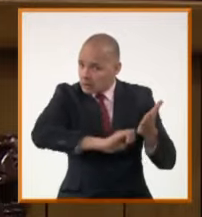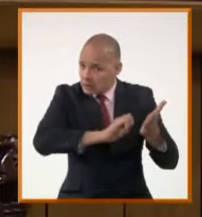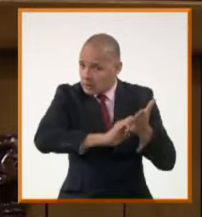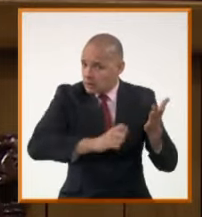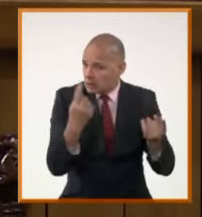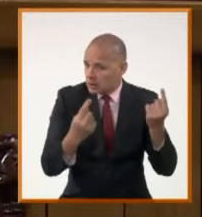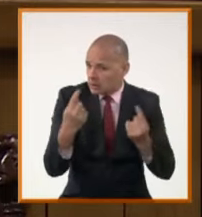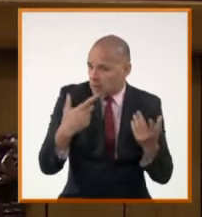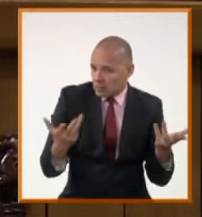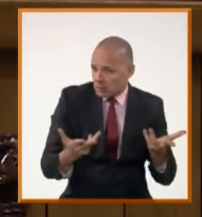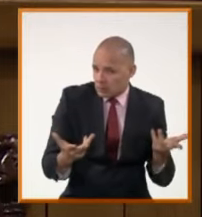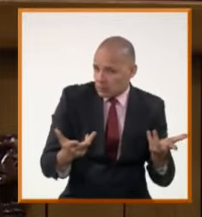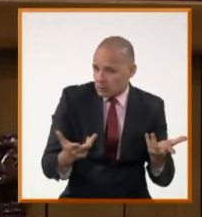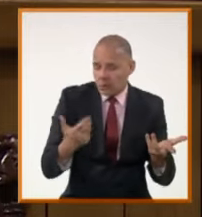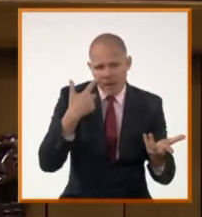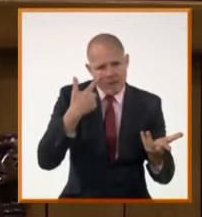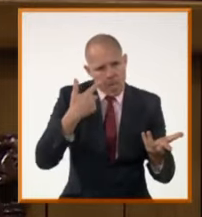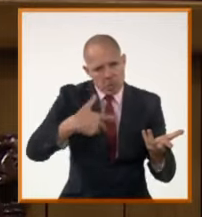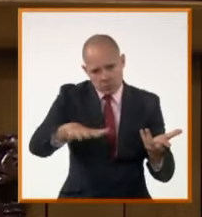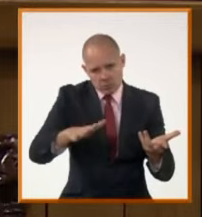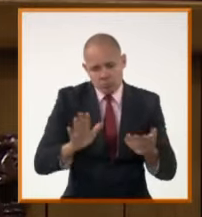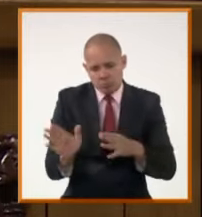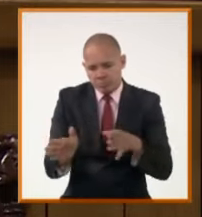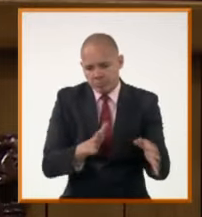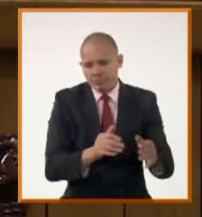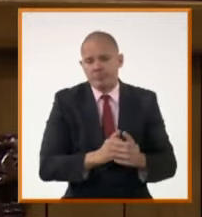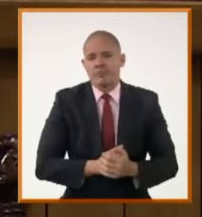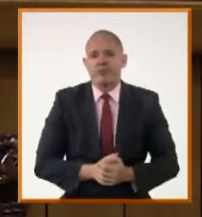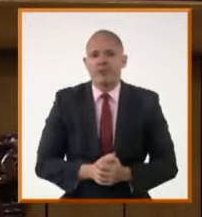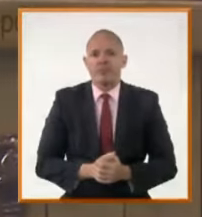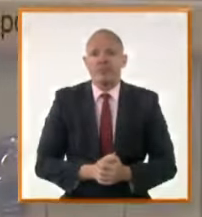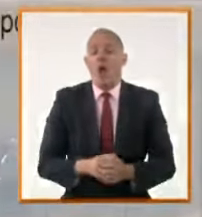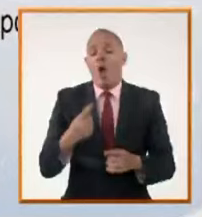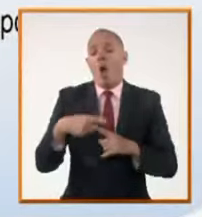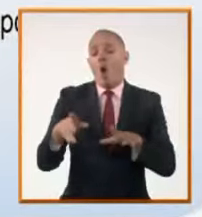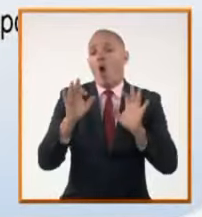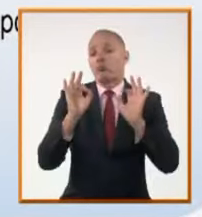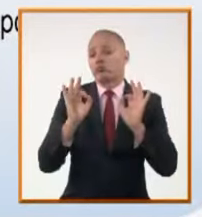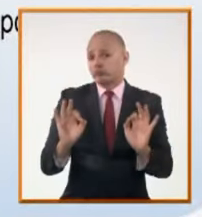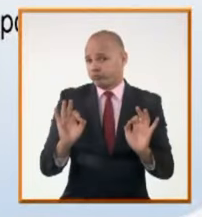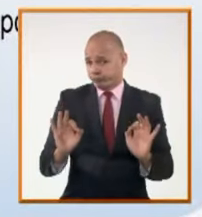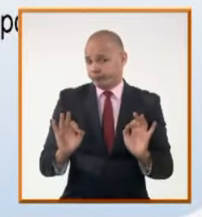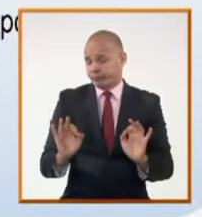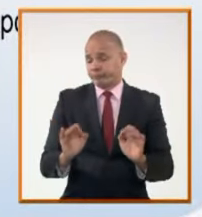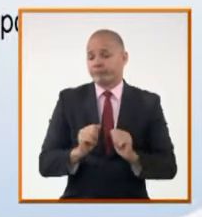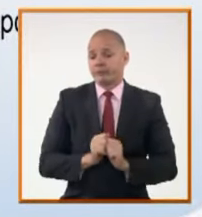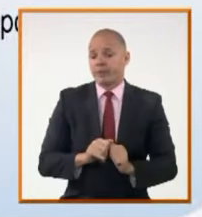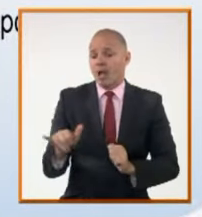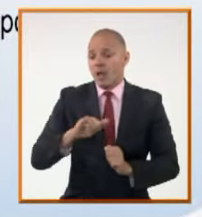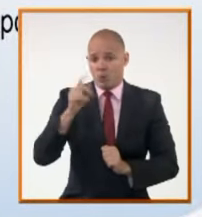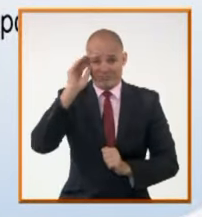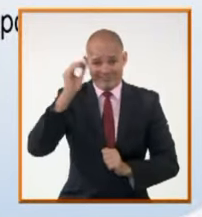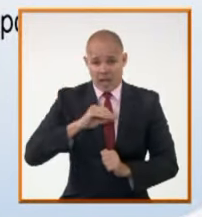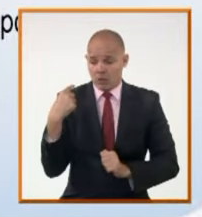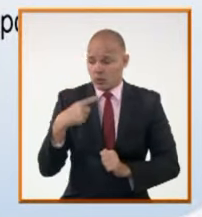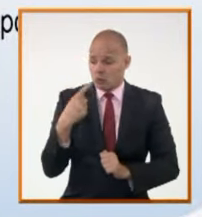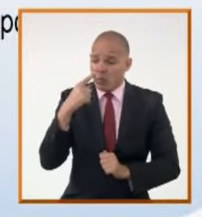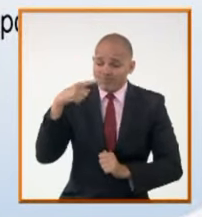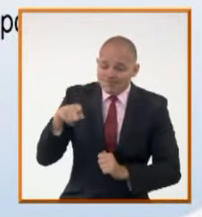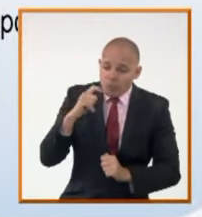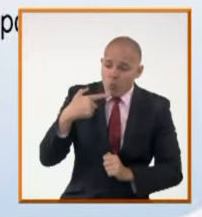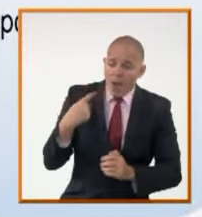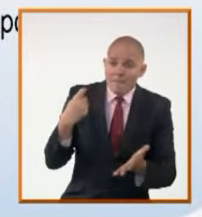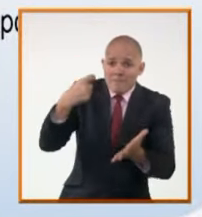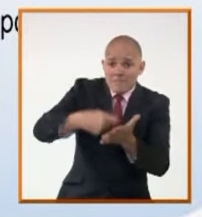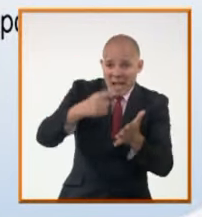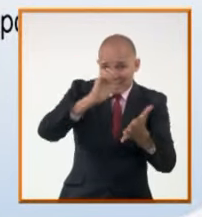tomarán decisiones. Reconocer la tasa de cambio de 1% 20 en todo el tema del cálculo de los aranceles, que hoy no es así,